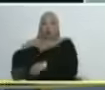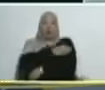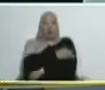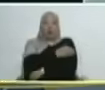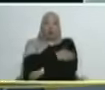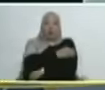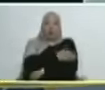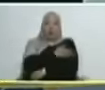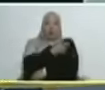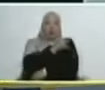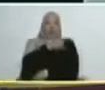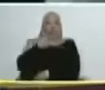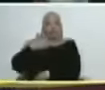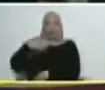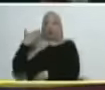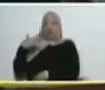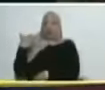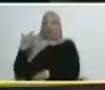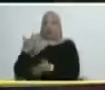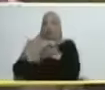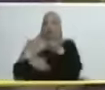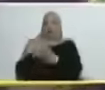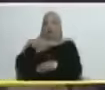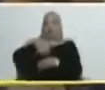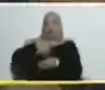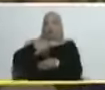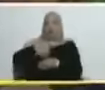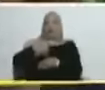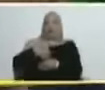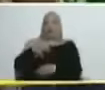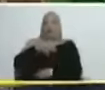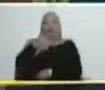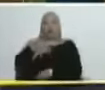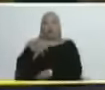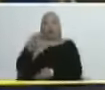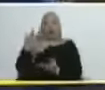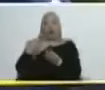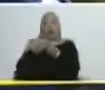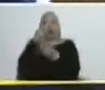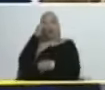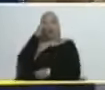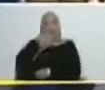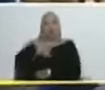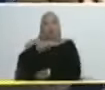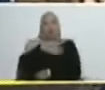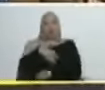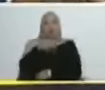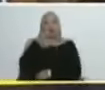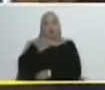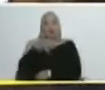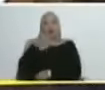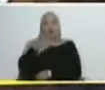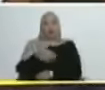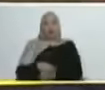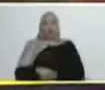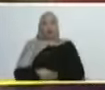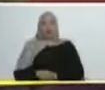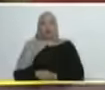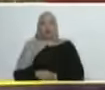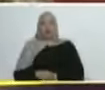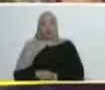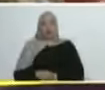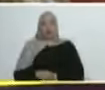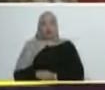de los apellidos, iremos a elecciones, siempre con el pueblo siempre. Más